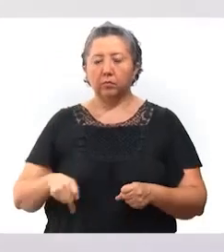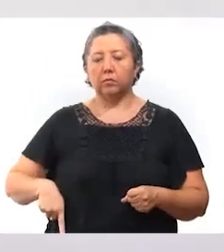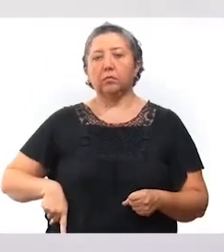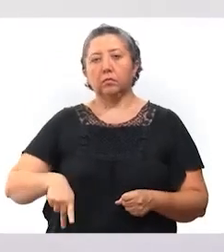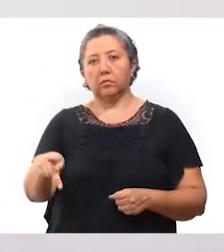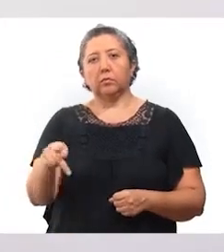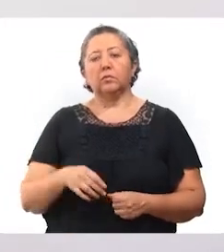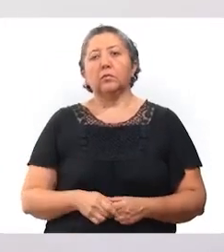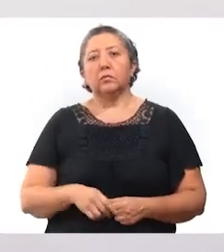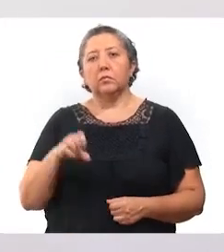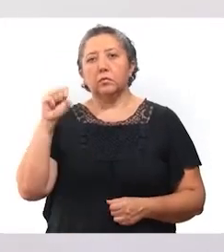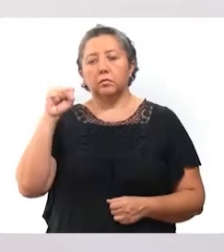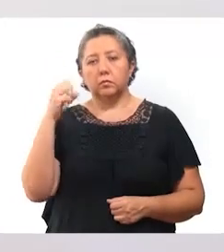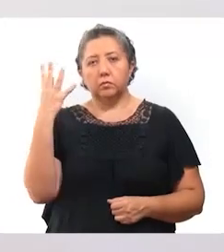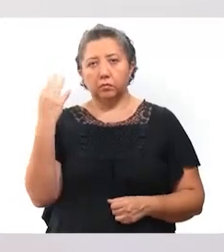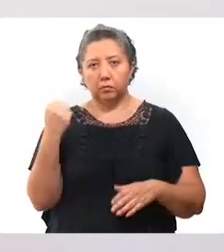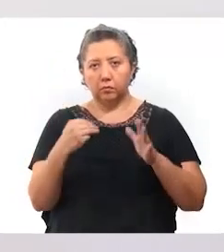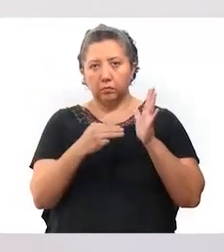hospitales públicos,